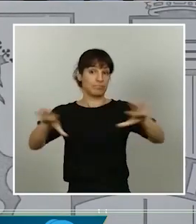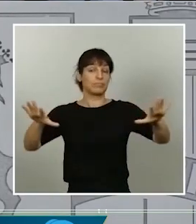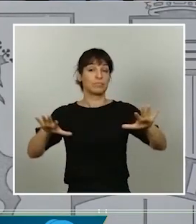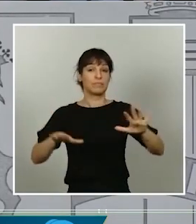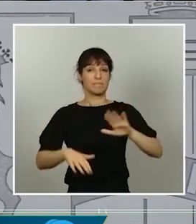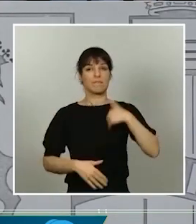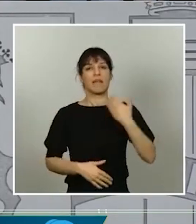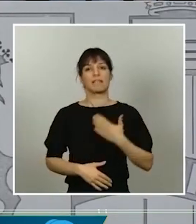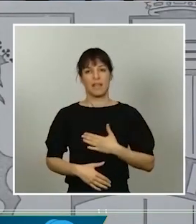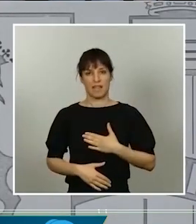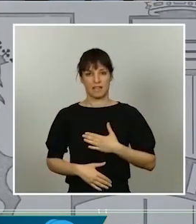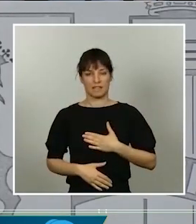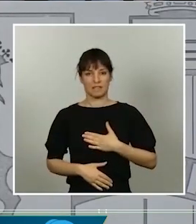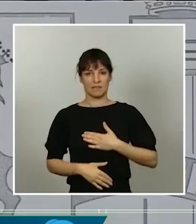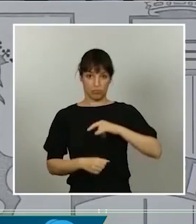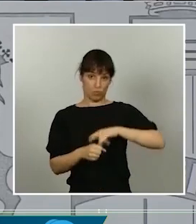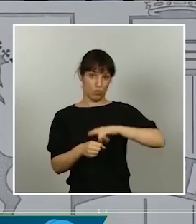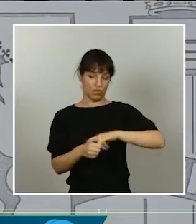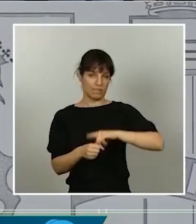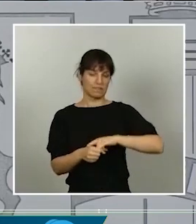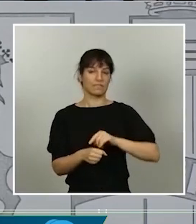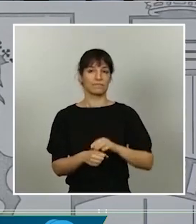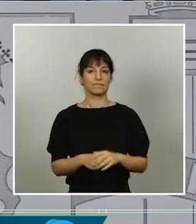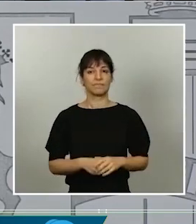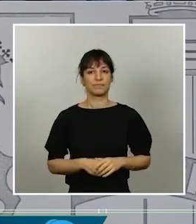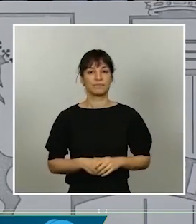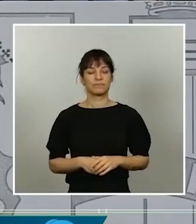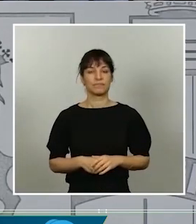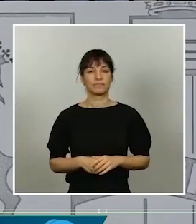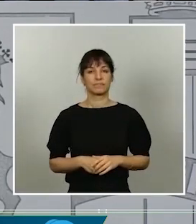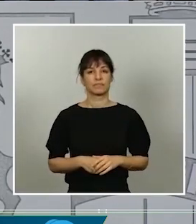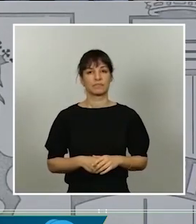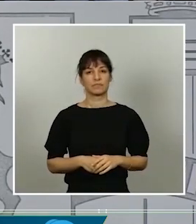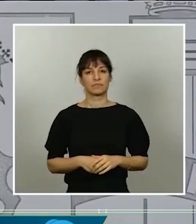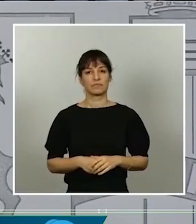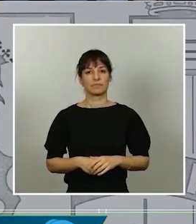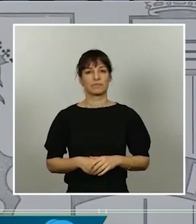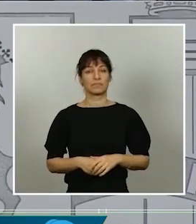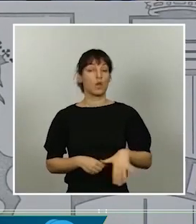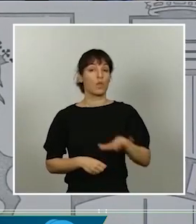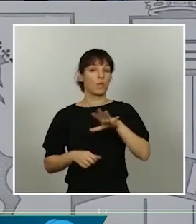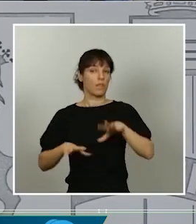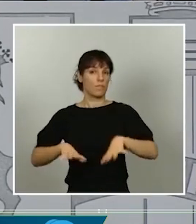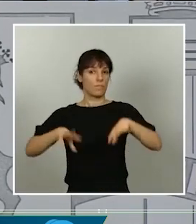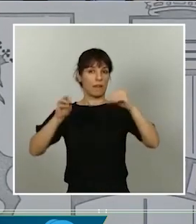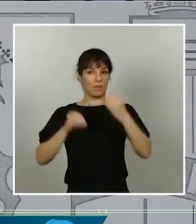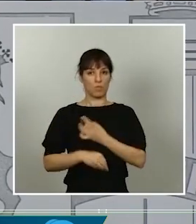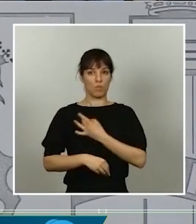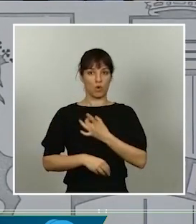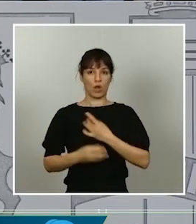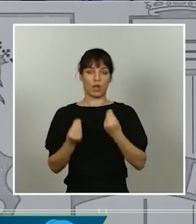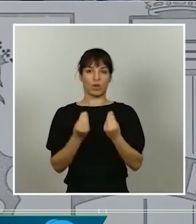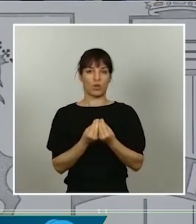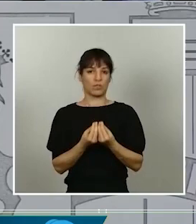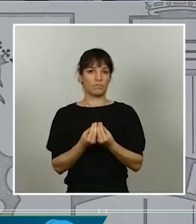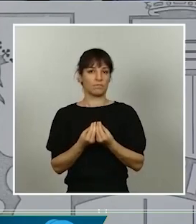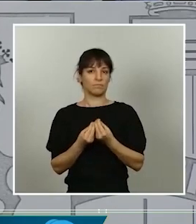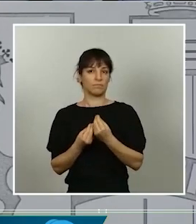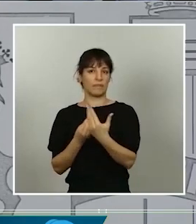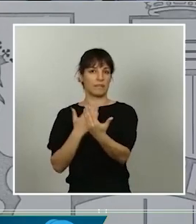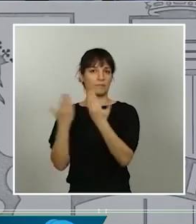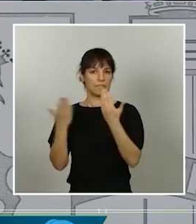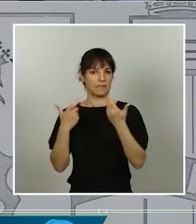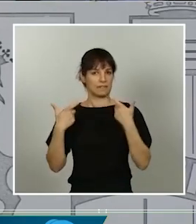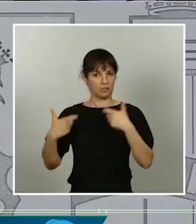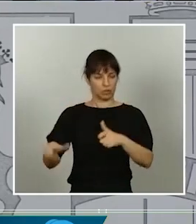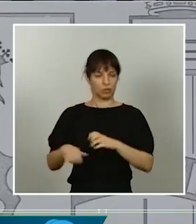occidental en número de parados cuando el anterior o de crisis fuimos los segundos después de grecia gracia tenía